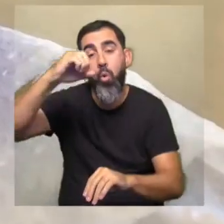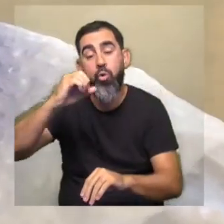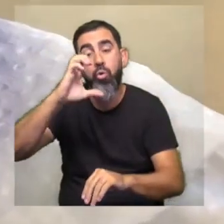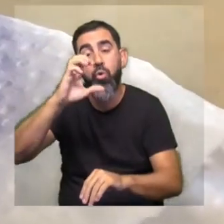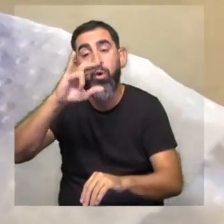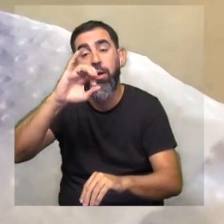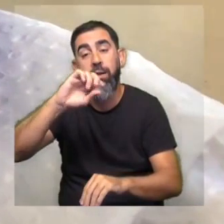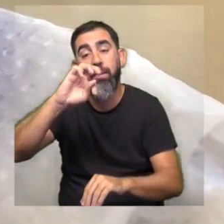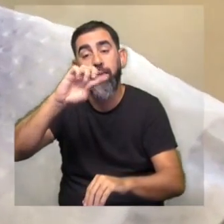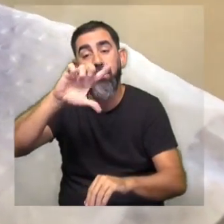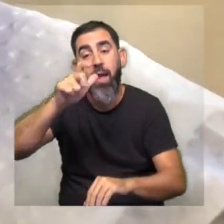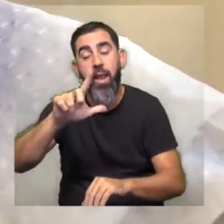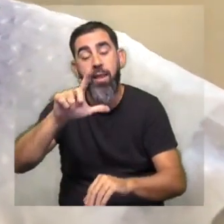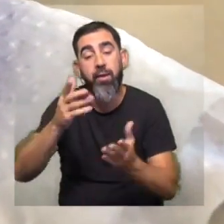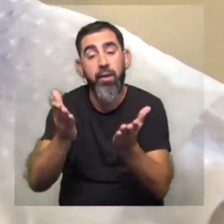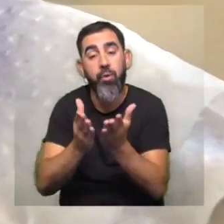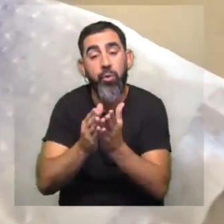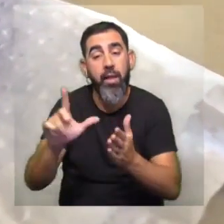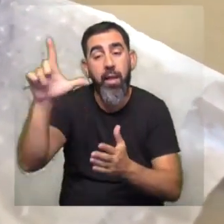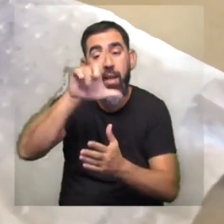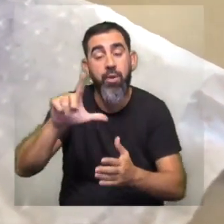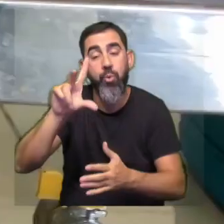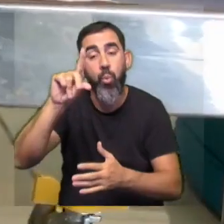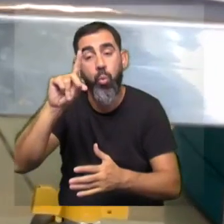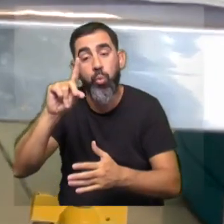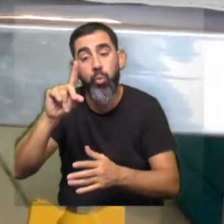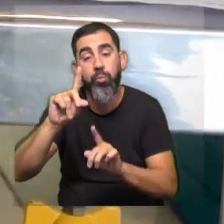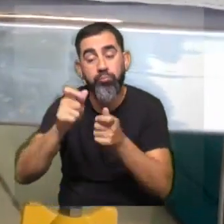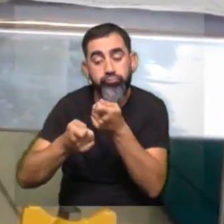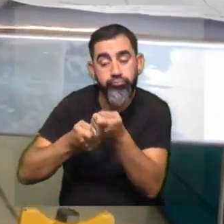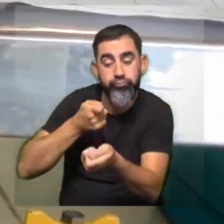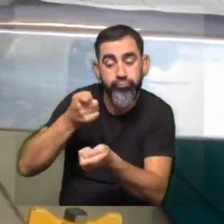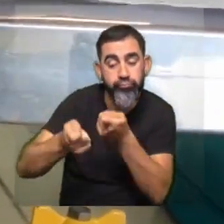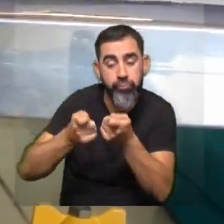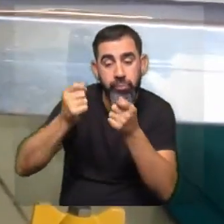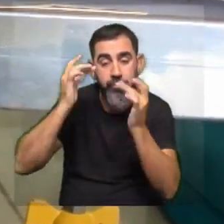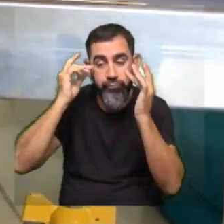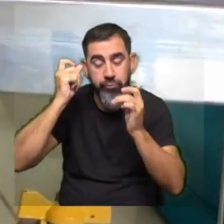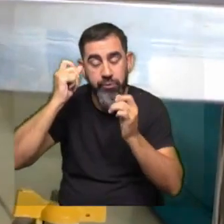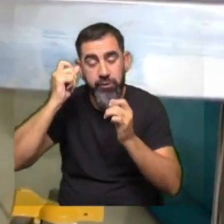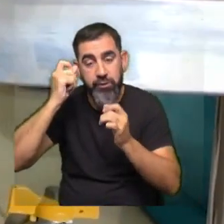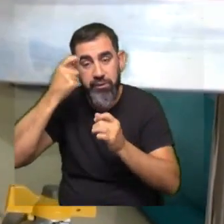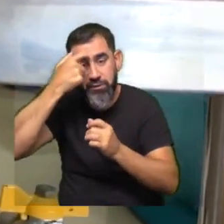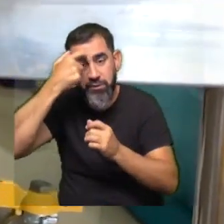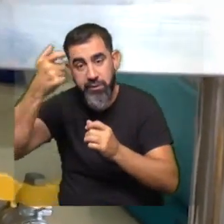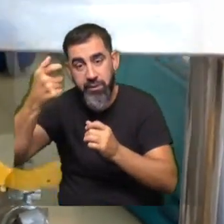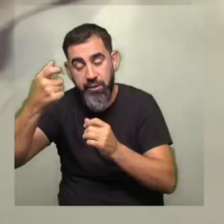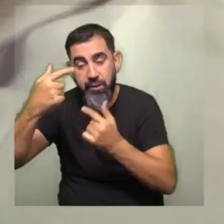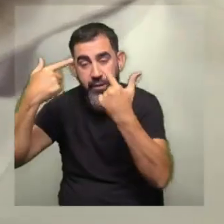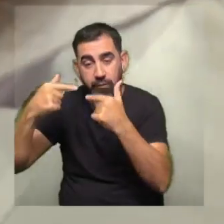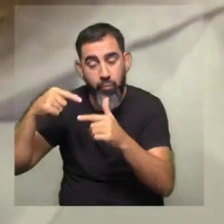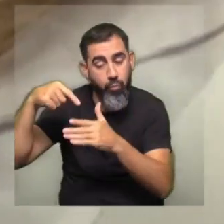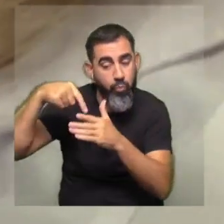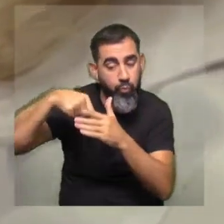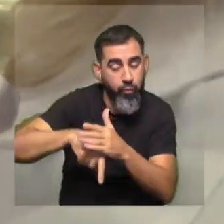categoría, orientada a estudiantes de secundaria y UTU, donde tienen que aplicar el método científico de una forma más rigurosa